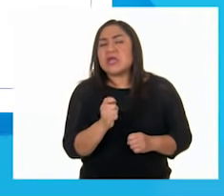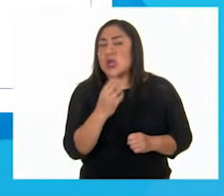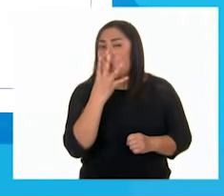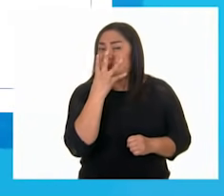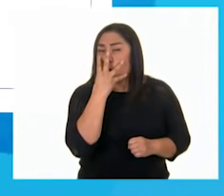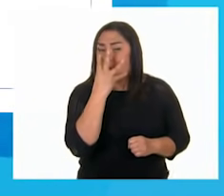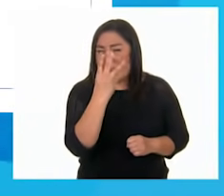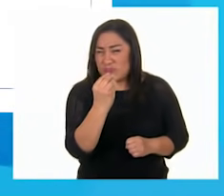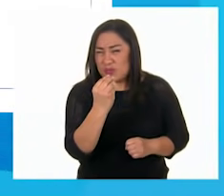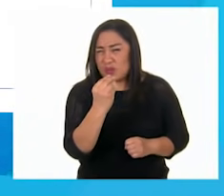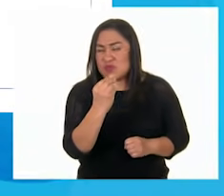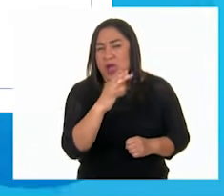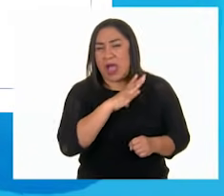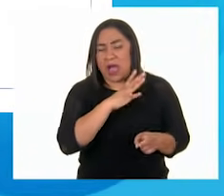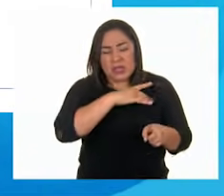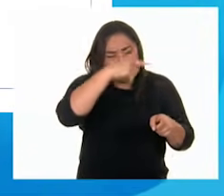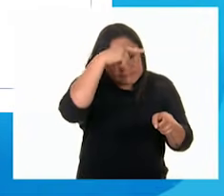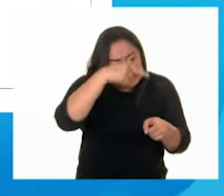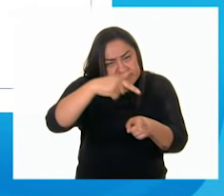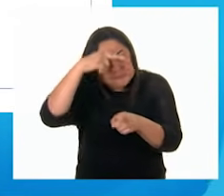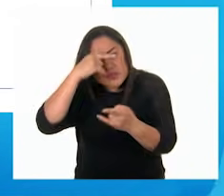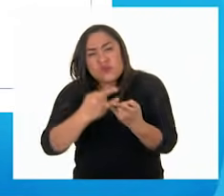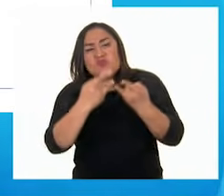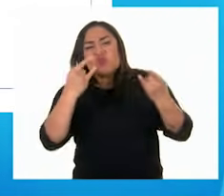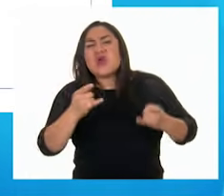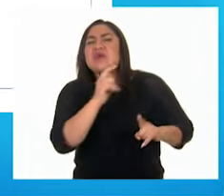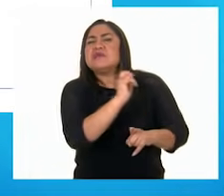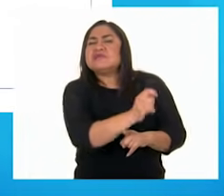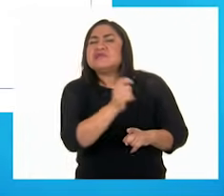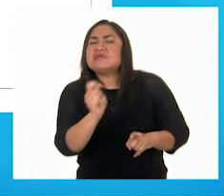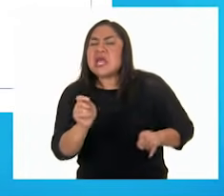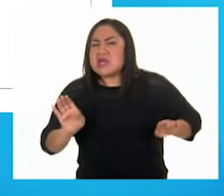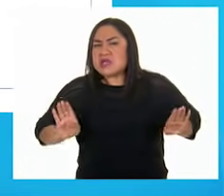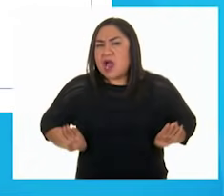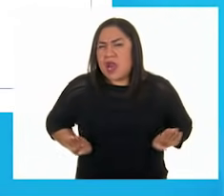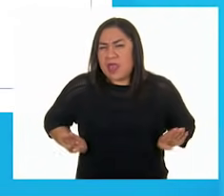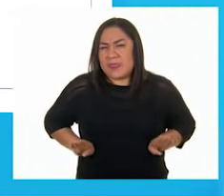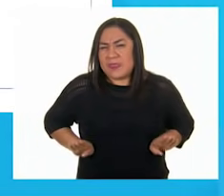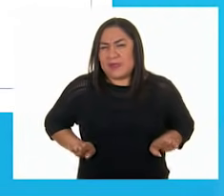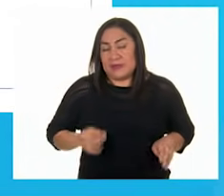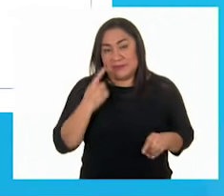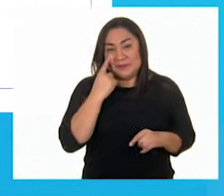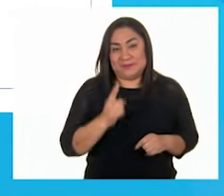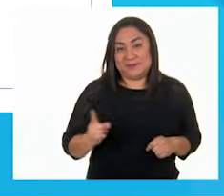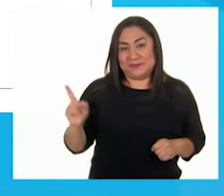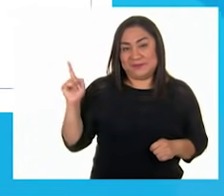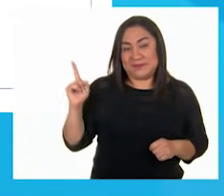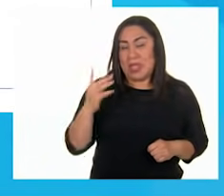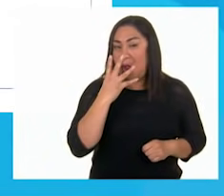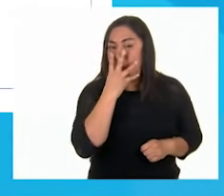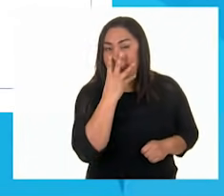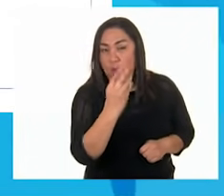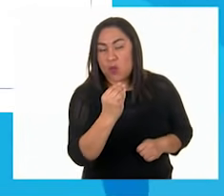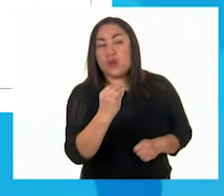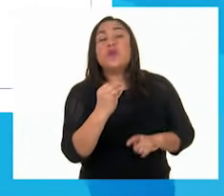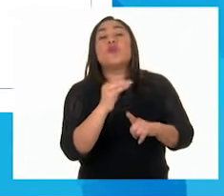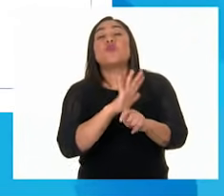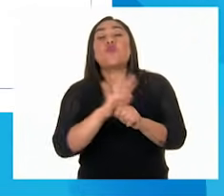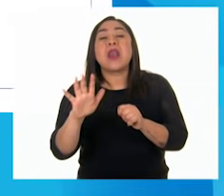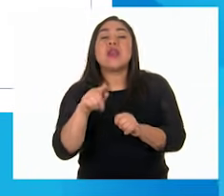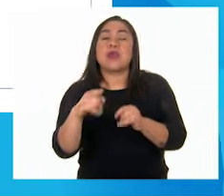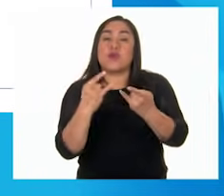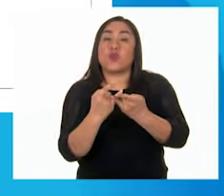lobos de varios cuentos. Viene la imagen del primer lobo. Ajá. Aparece en el cuento de los